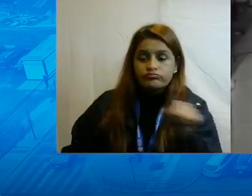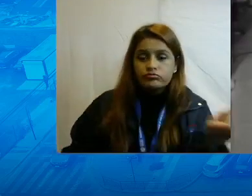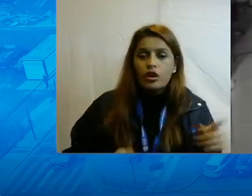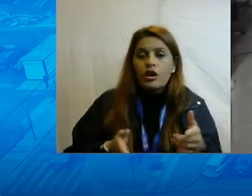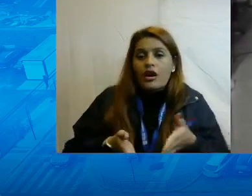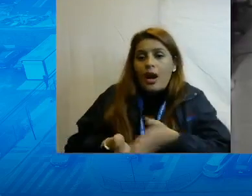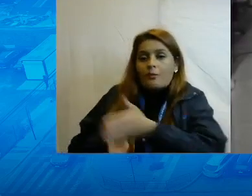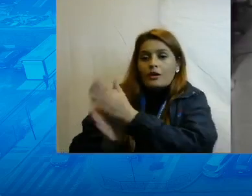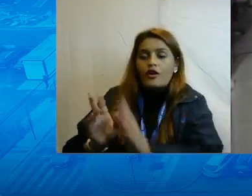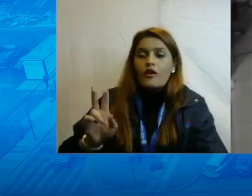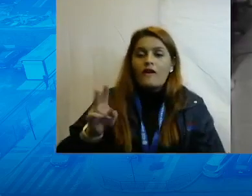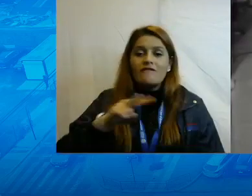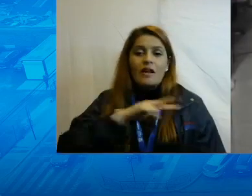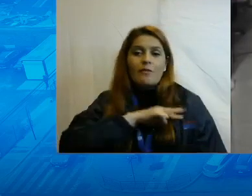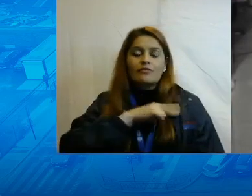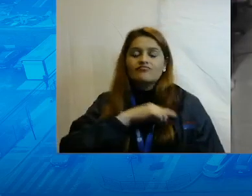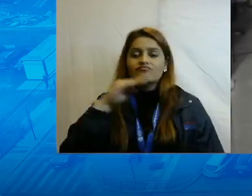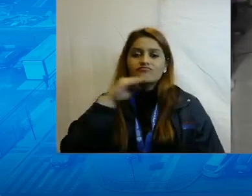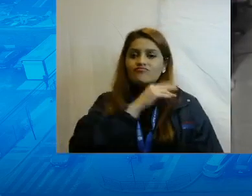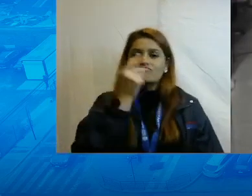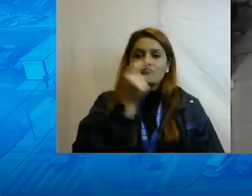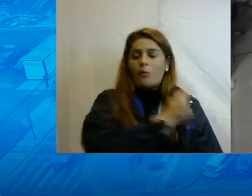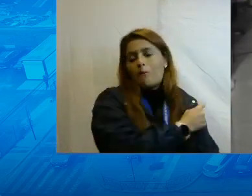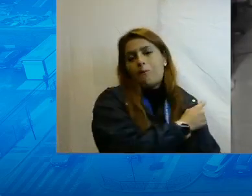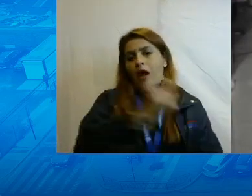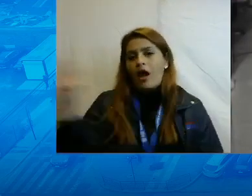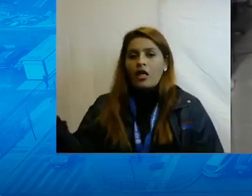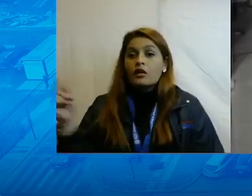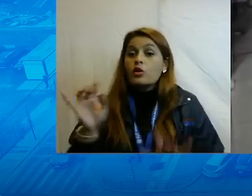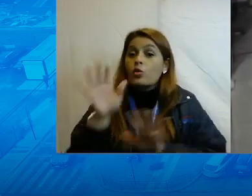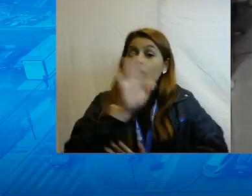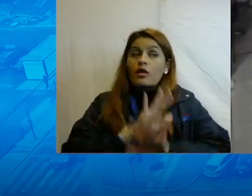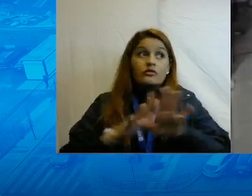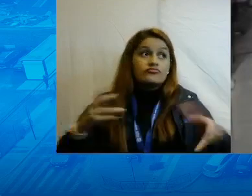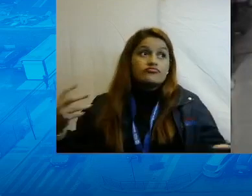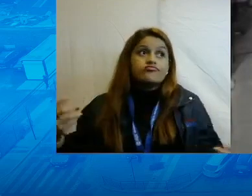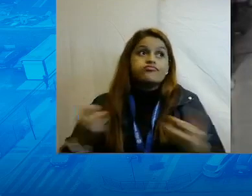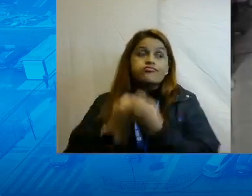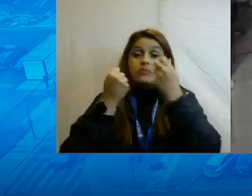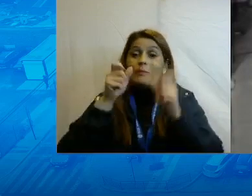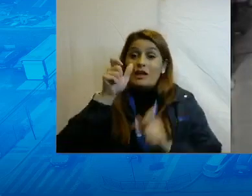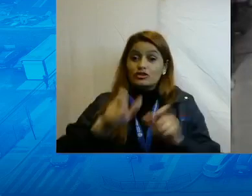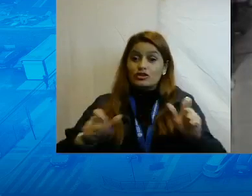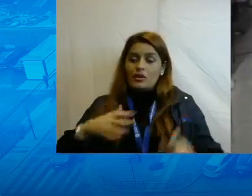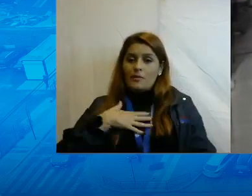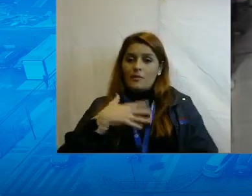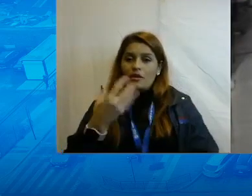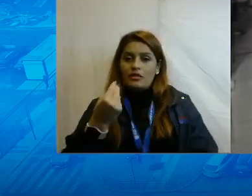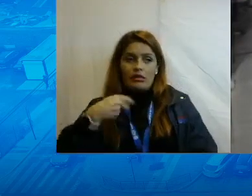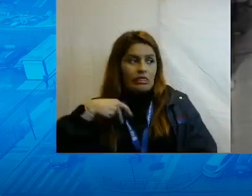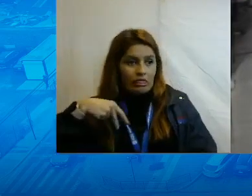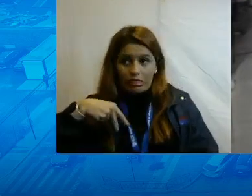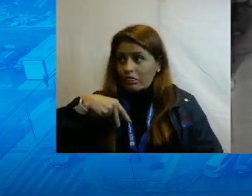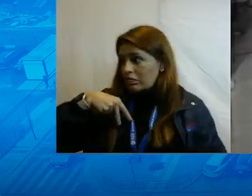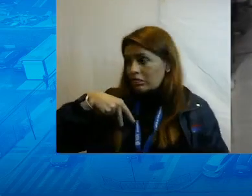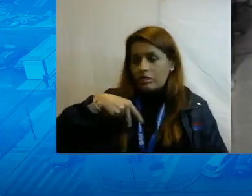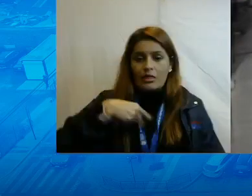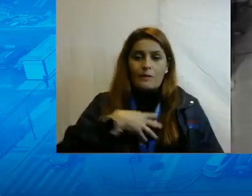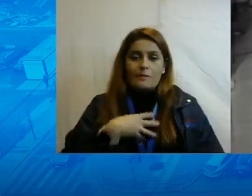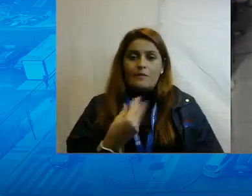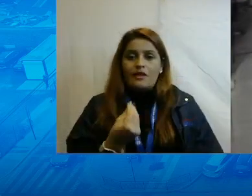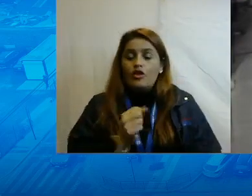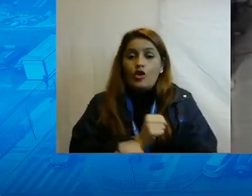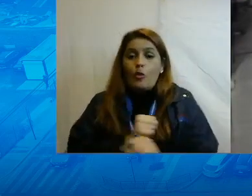ahí los autos pasan a gran velocidad y se han provocado varios accidentes y los peatones se han visto más perjudicados porque no